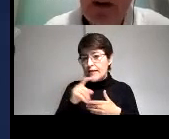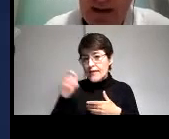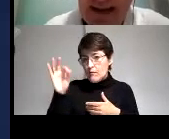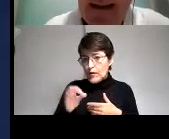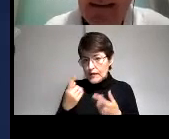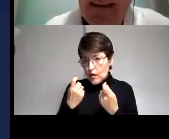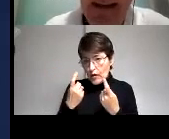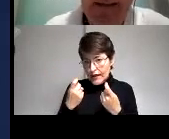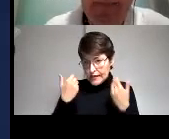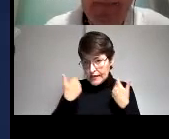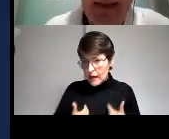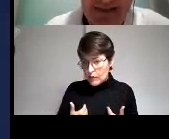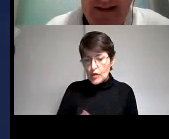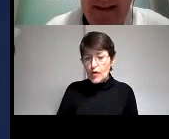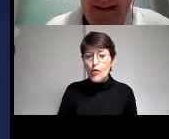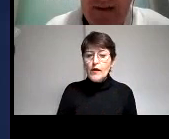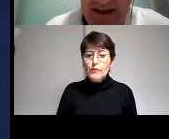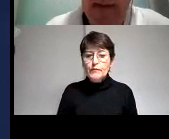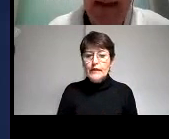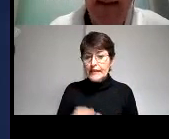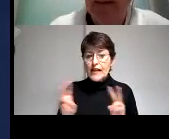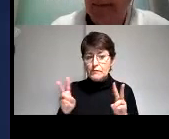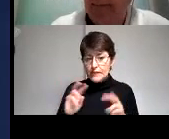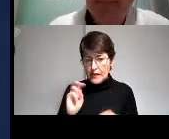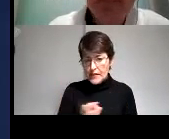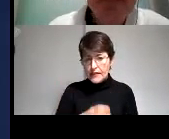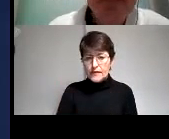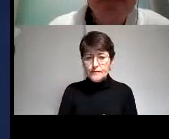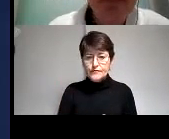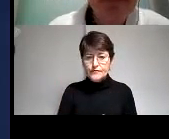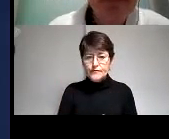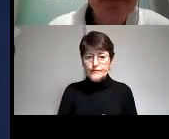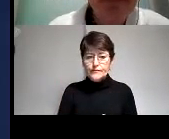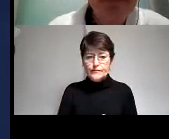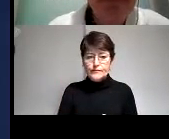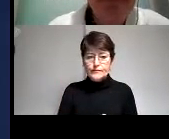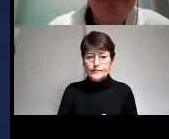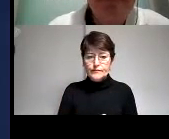diaria recomendada de estas vitaminas.